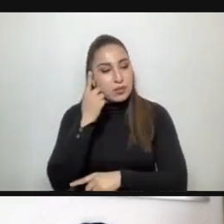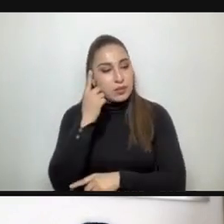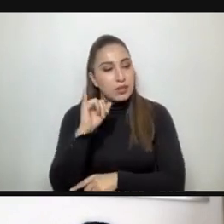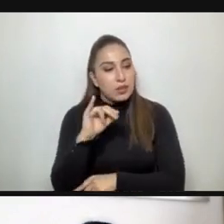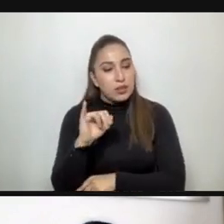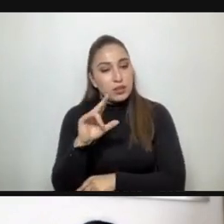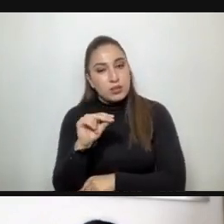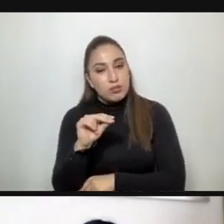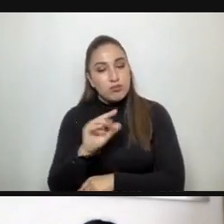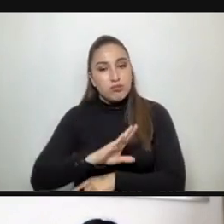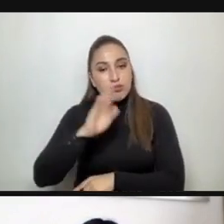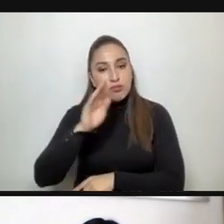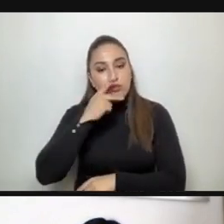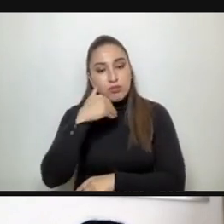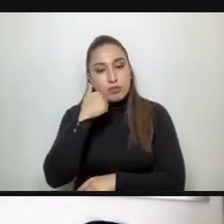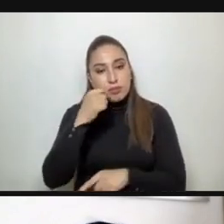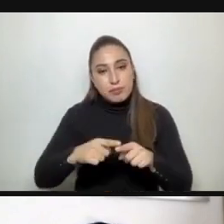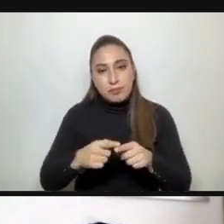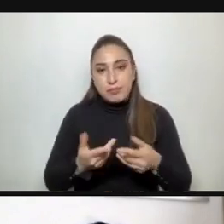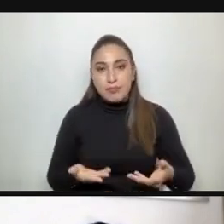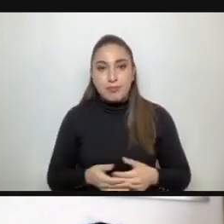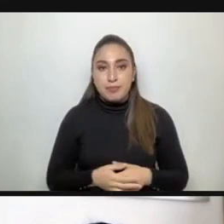gusta hacer uso de la voz.